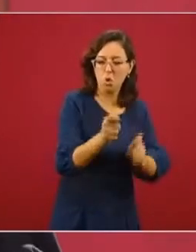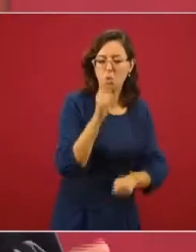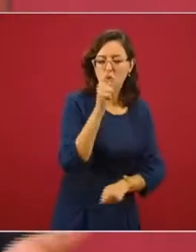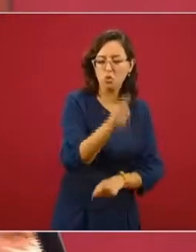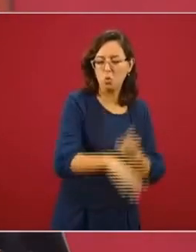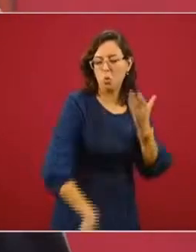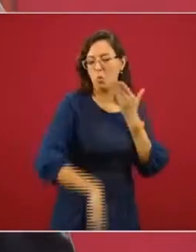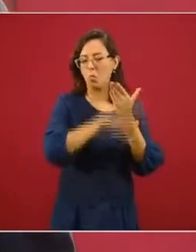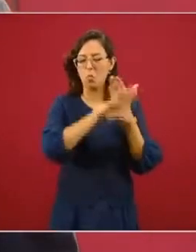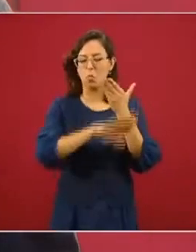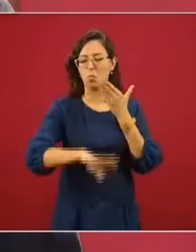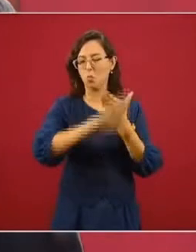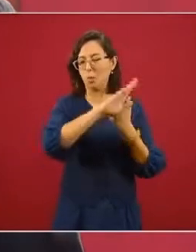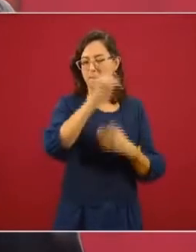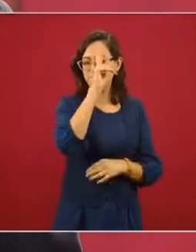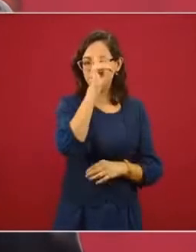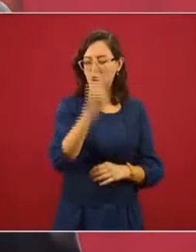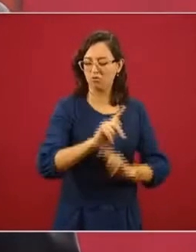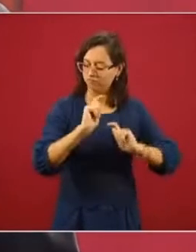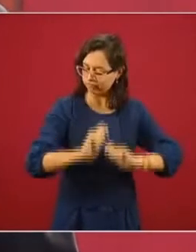no,